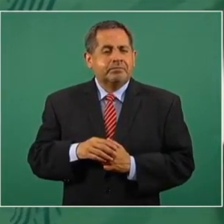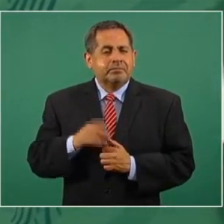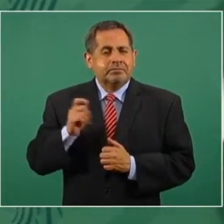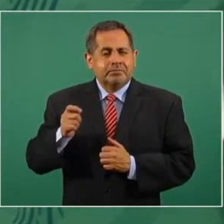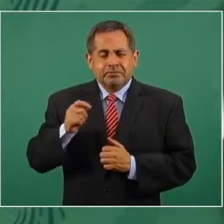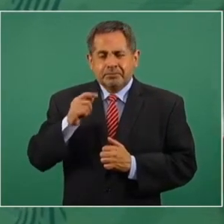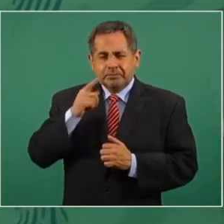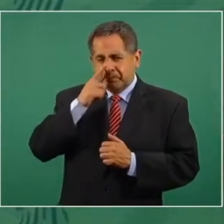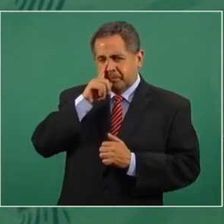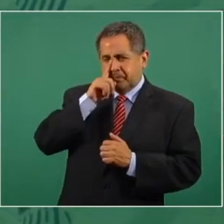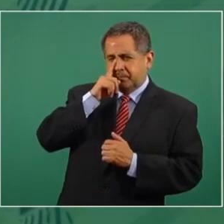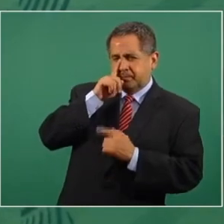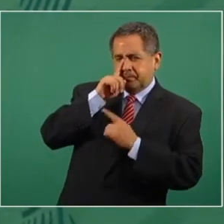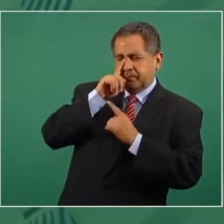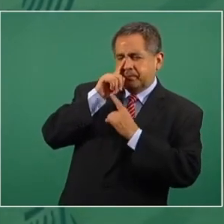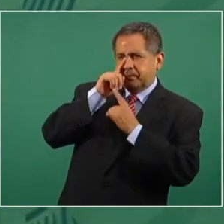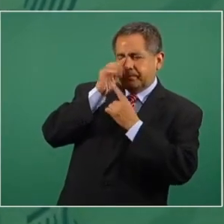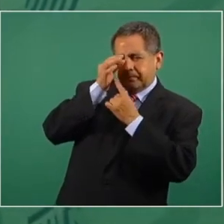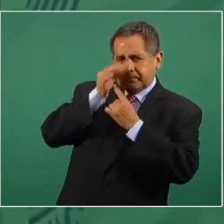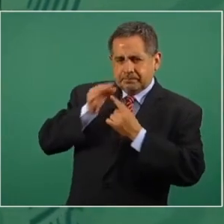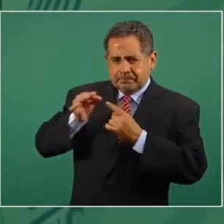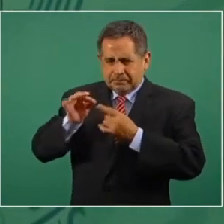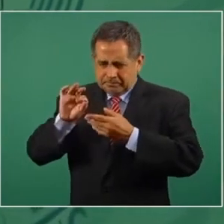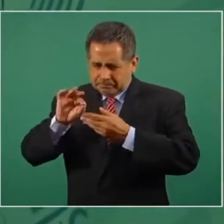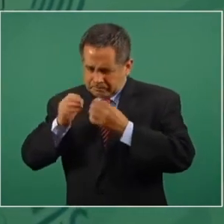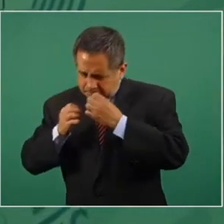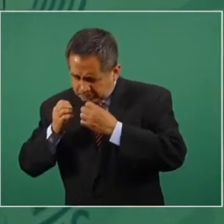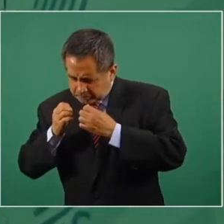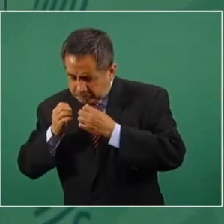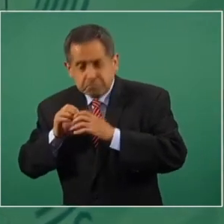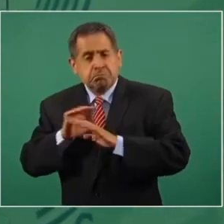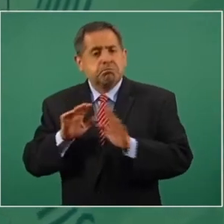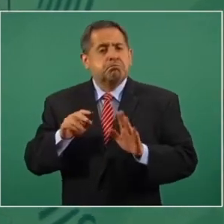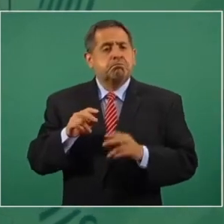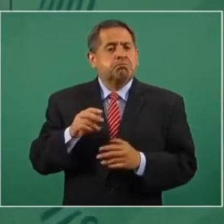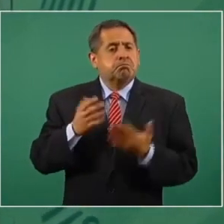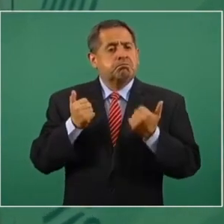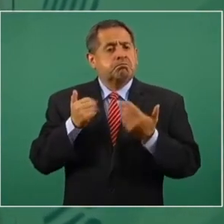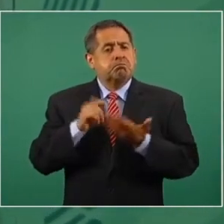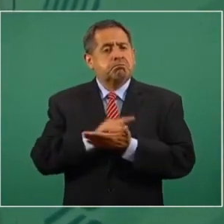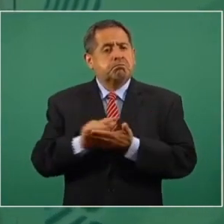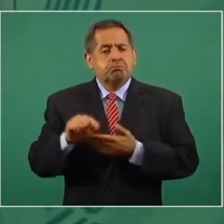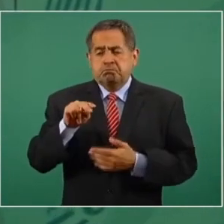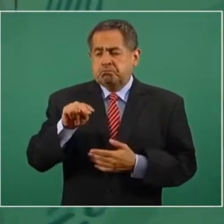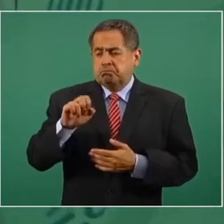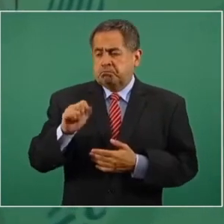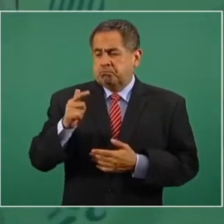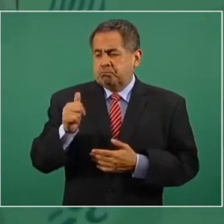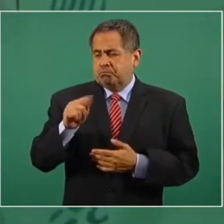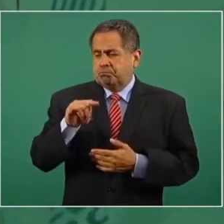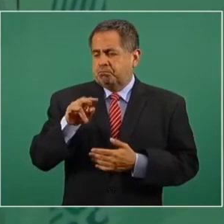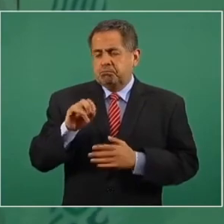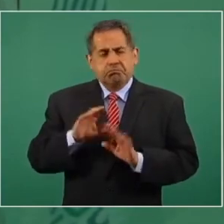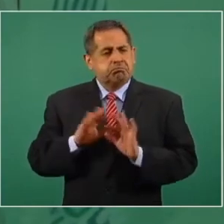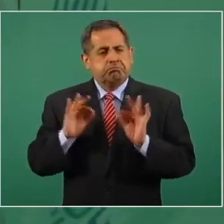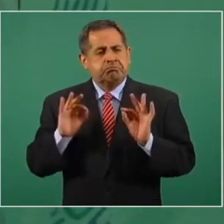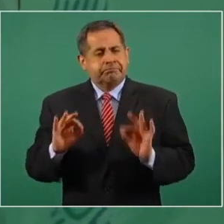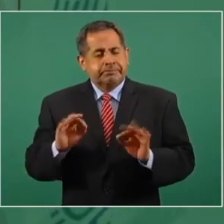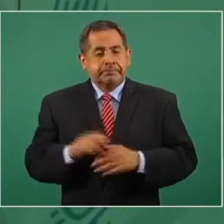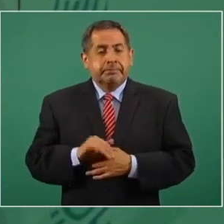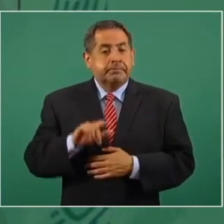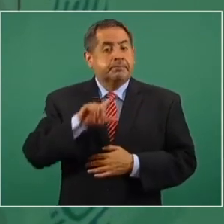de nariz, y también salió negativa. Sin embargo, en la